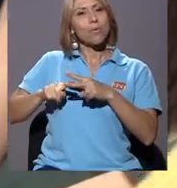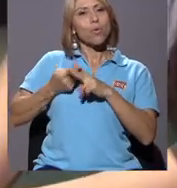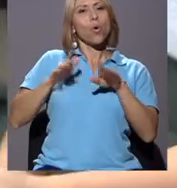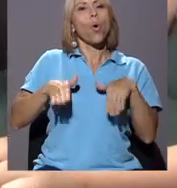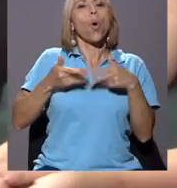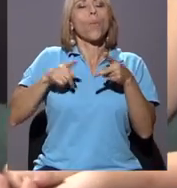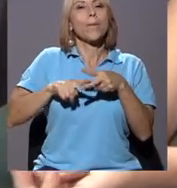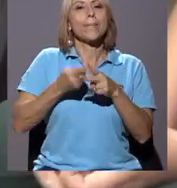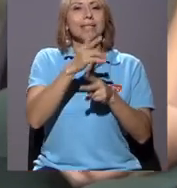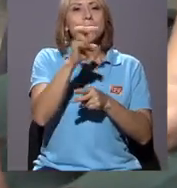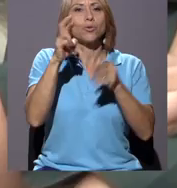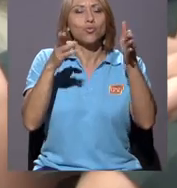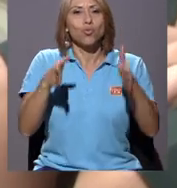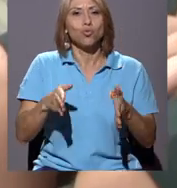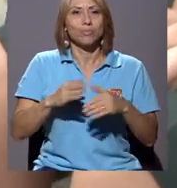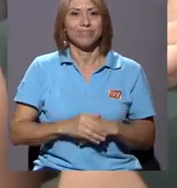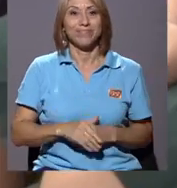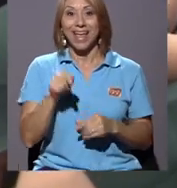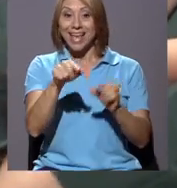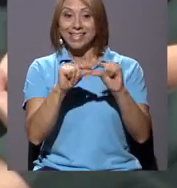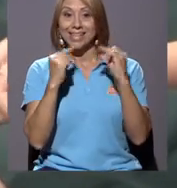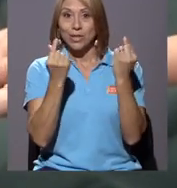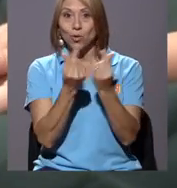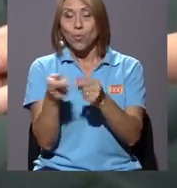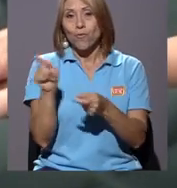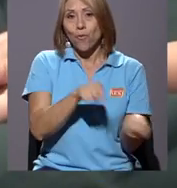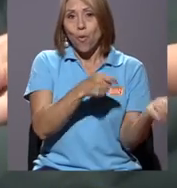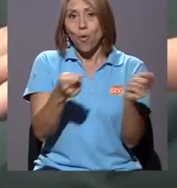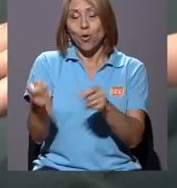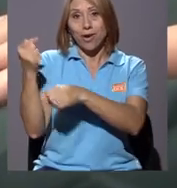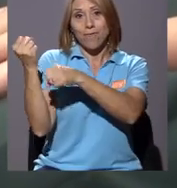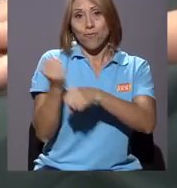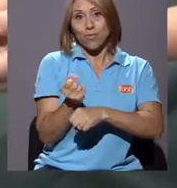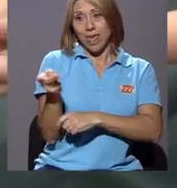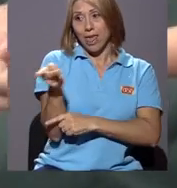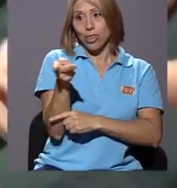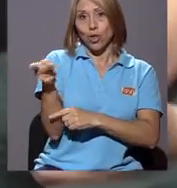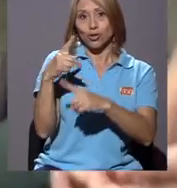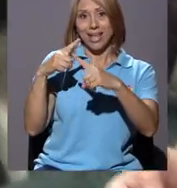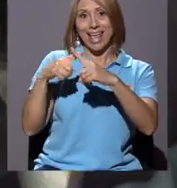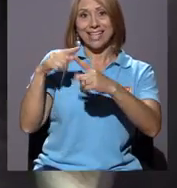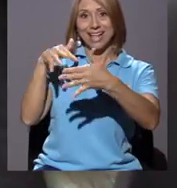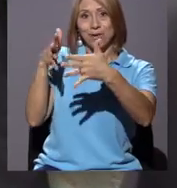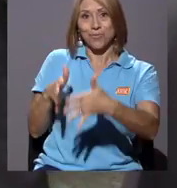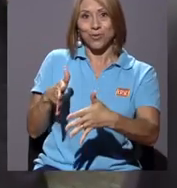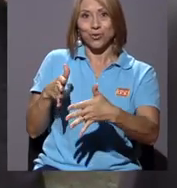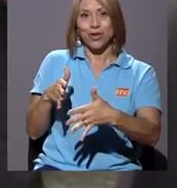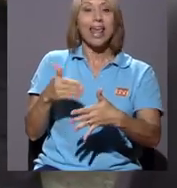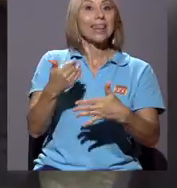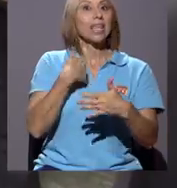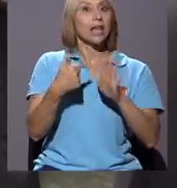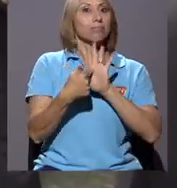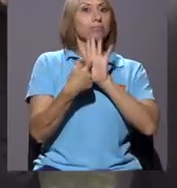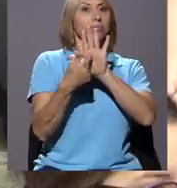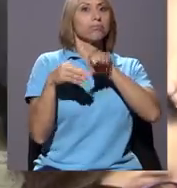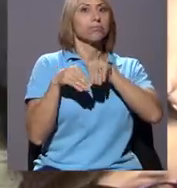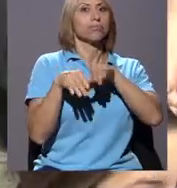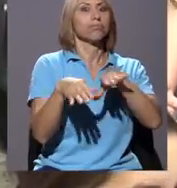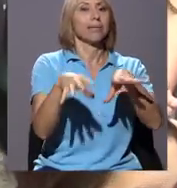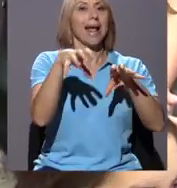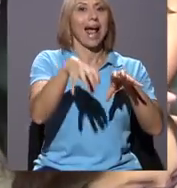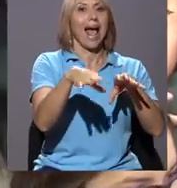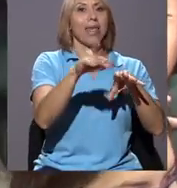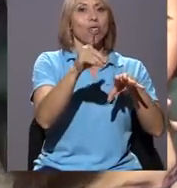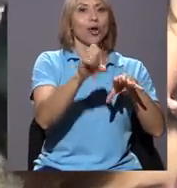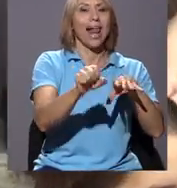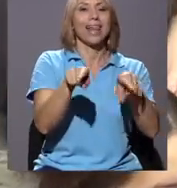costarricenses. Esta agrupación folclórica, fundada por estos dos exalumnos, tiene una gran proyección a nivel cantonal y nacional. En